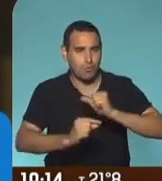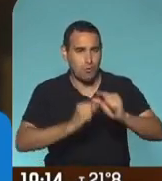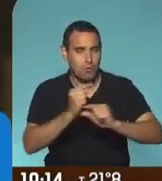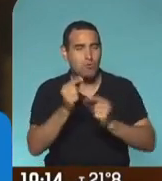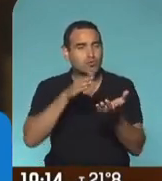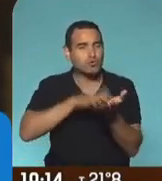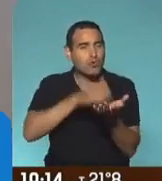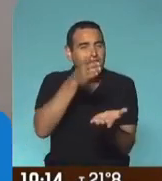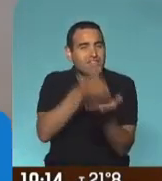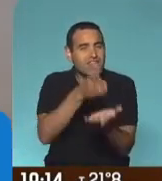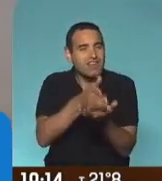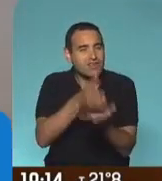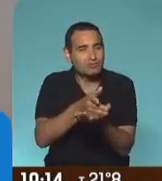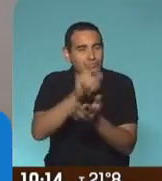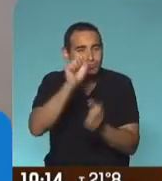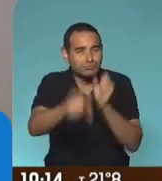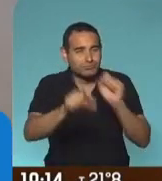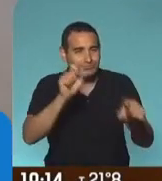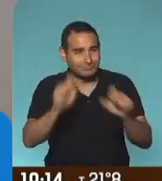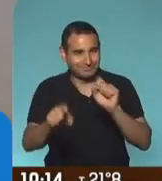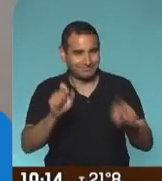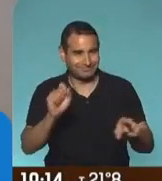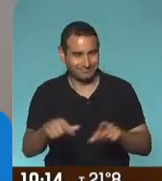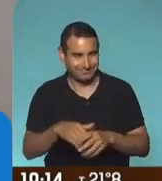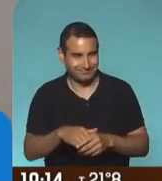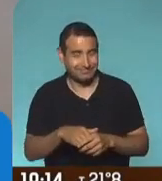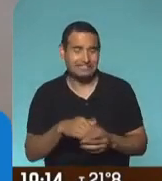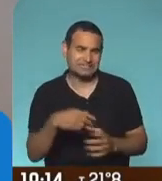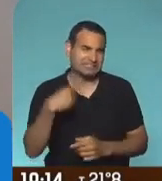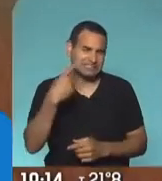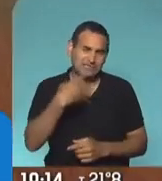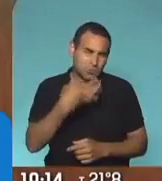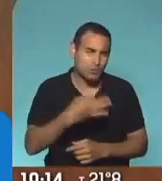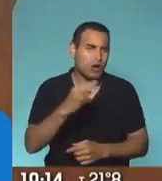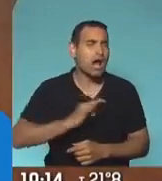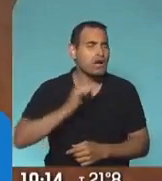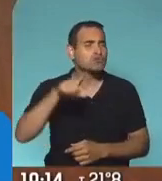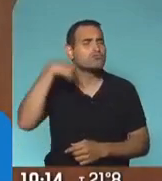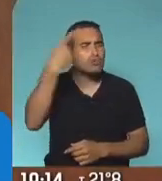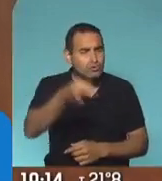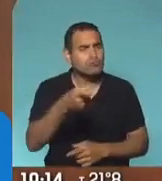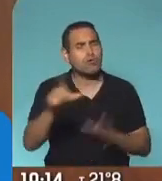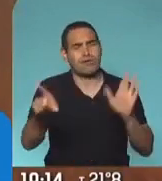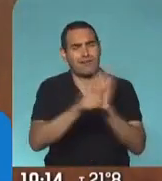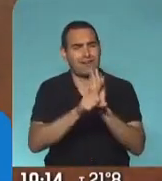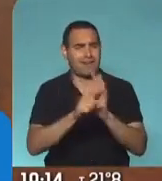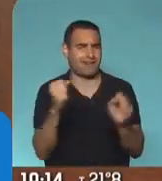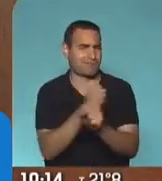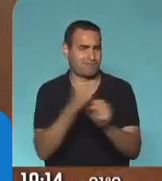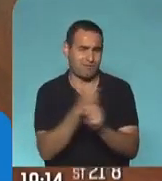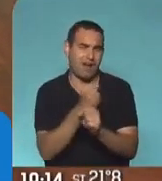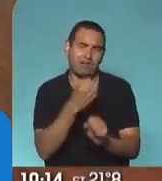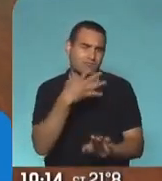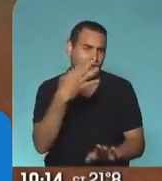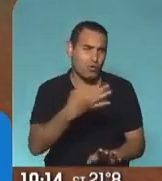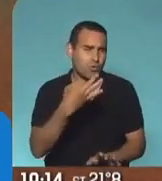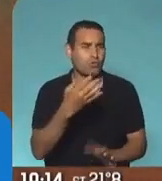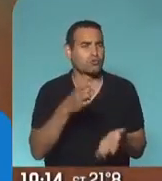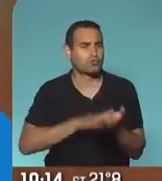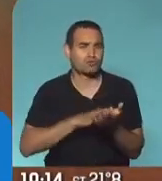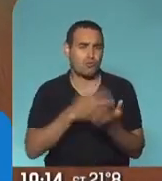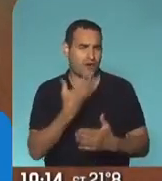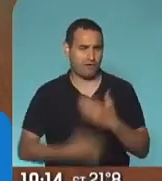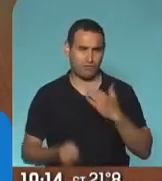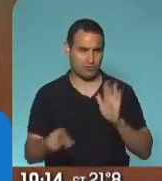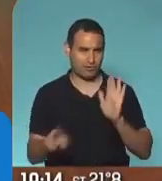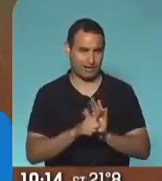nuestros derechos conculcados, y sin duda que el año que viene podamos hacer ley. La interrupción voluntaria del embarazo va a resolver muchos de